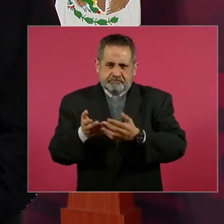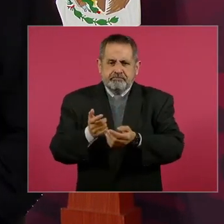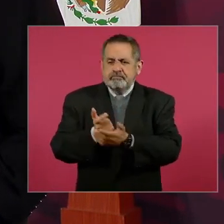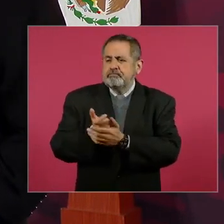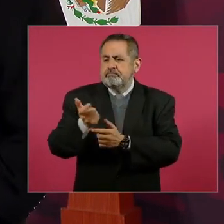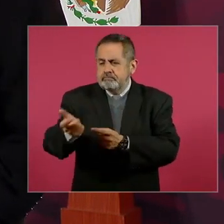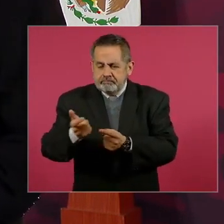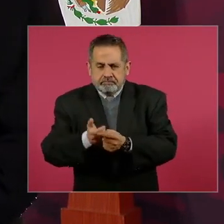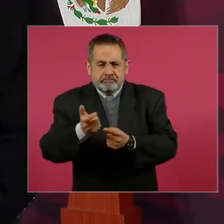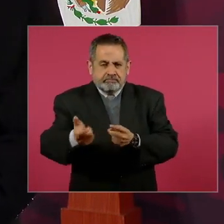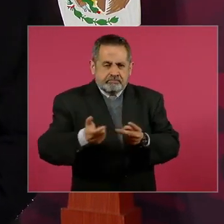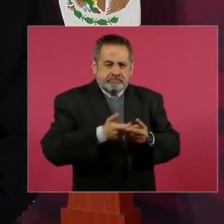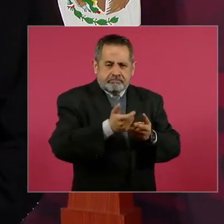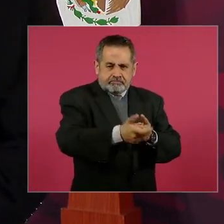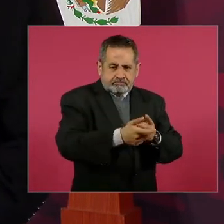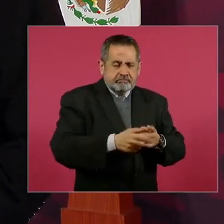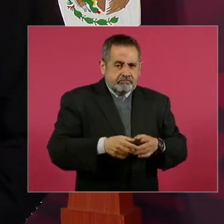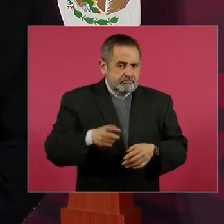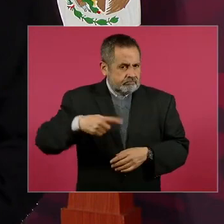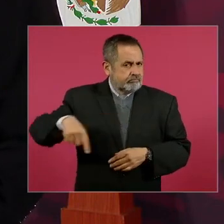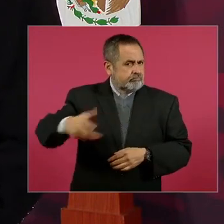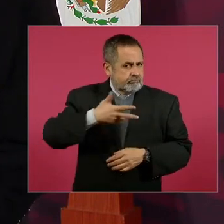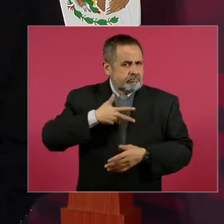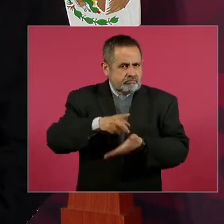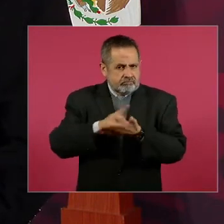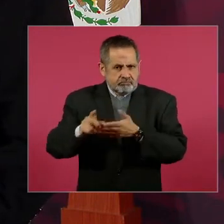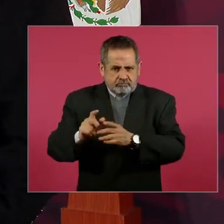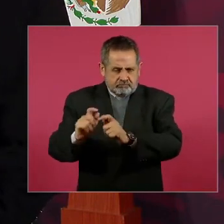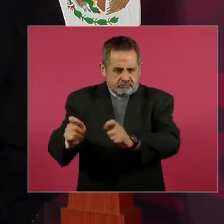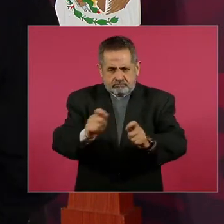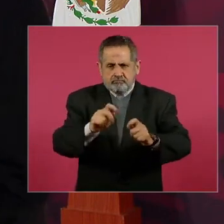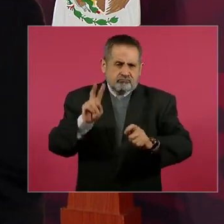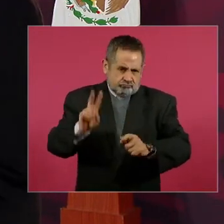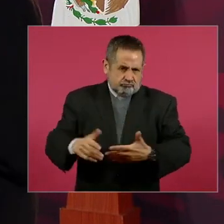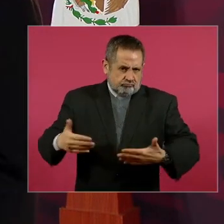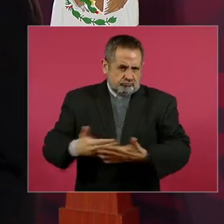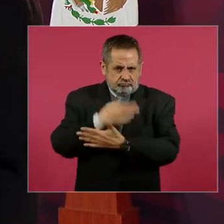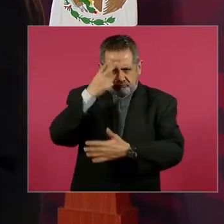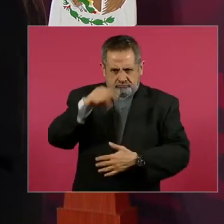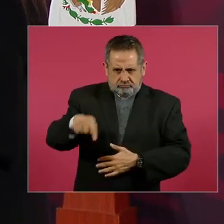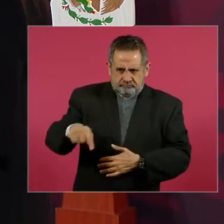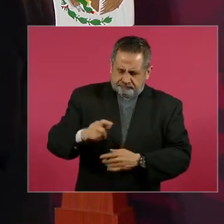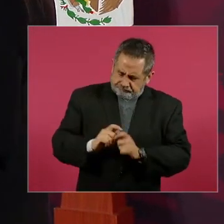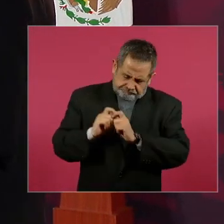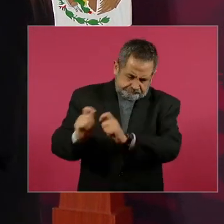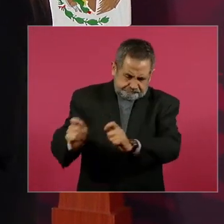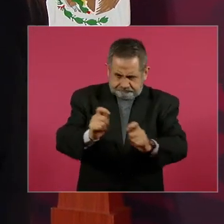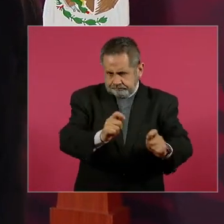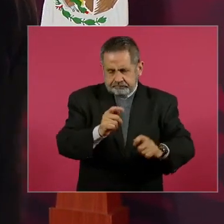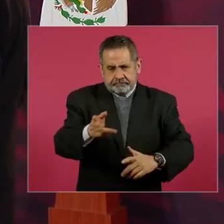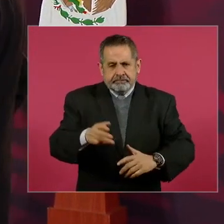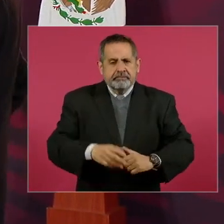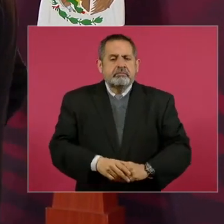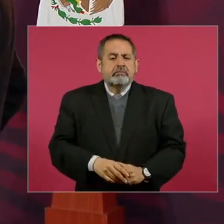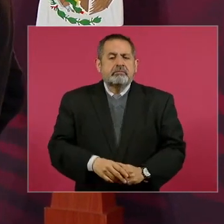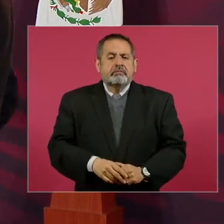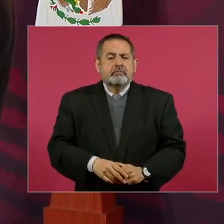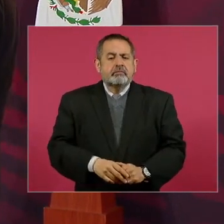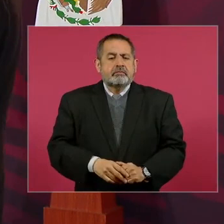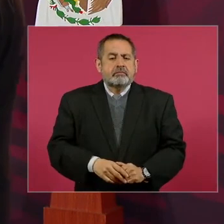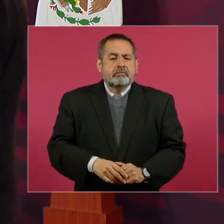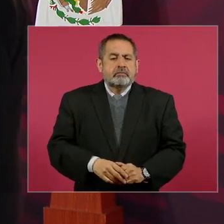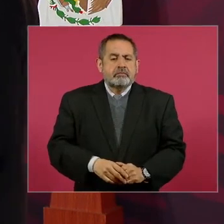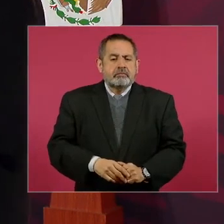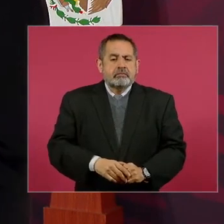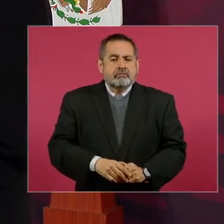una primera cantidad de lo que por derecho les corresponde, porque son ciudadanos, y esto que están recibiendo